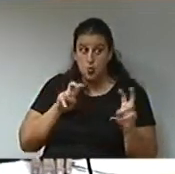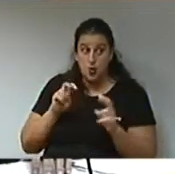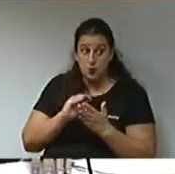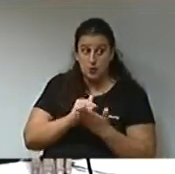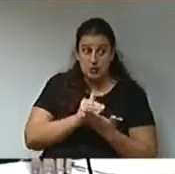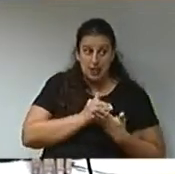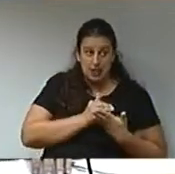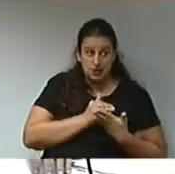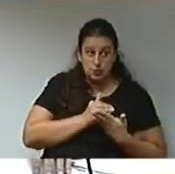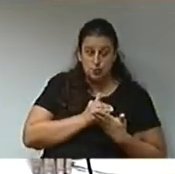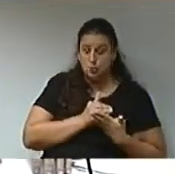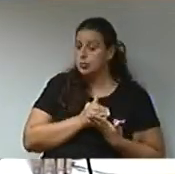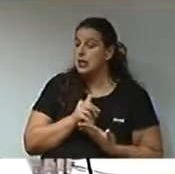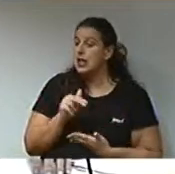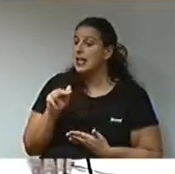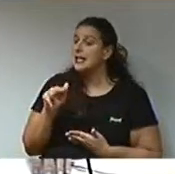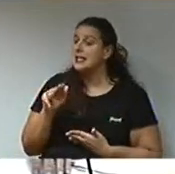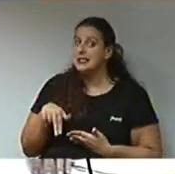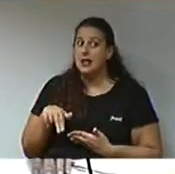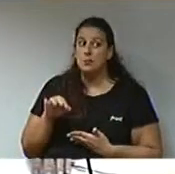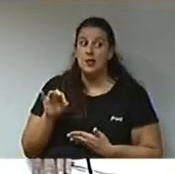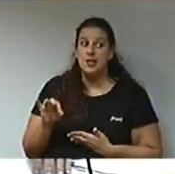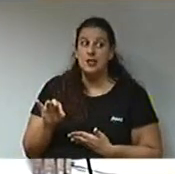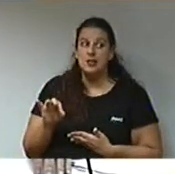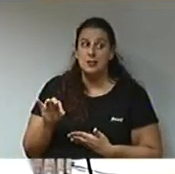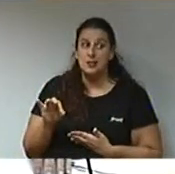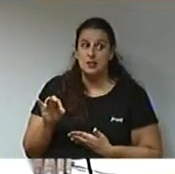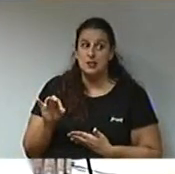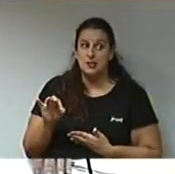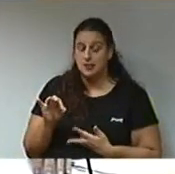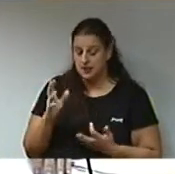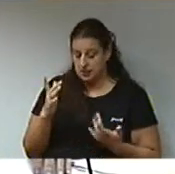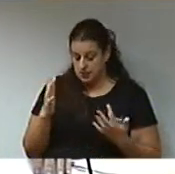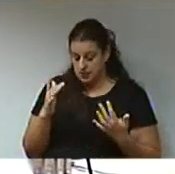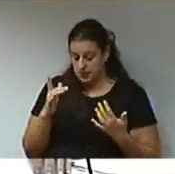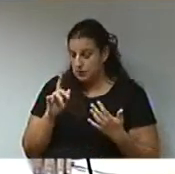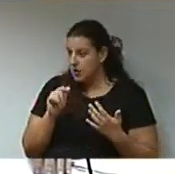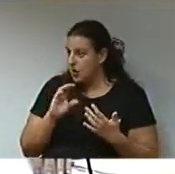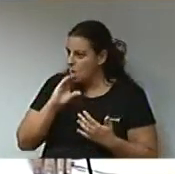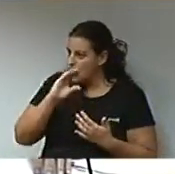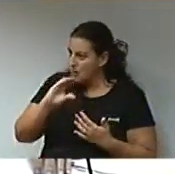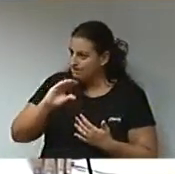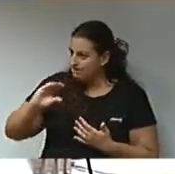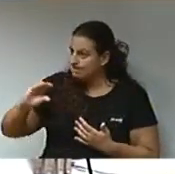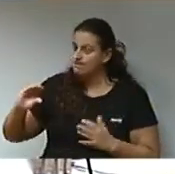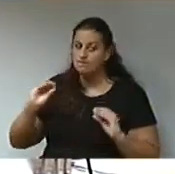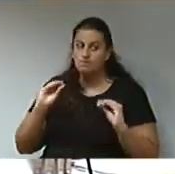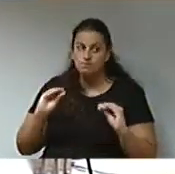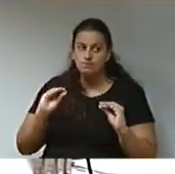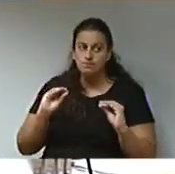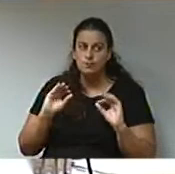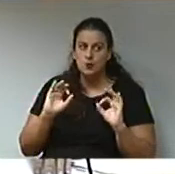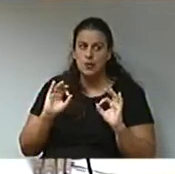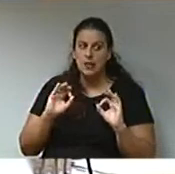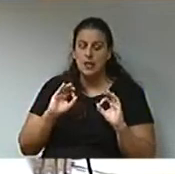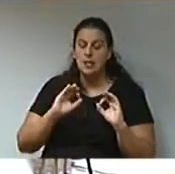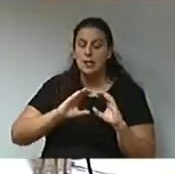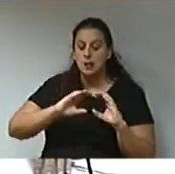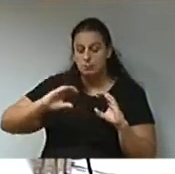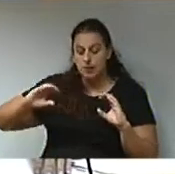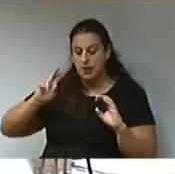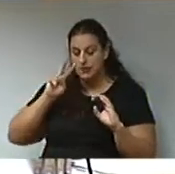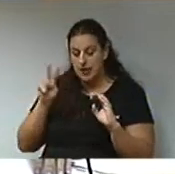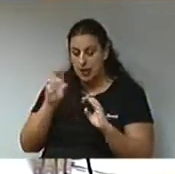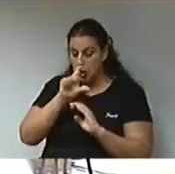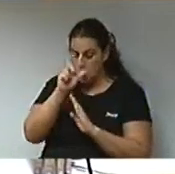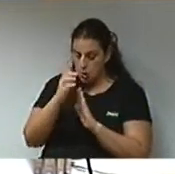y sobre todo a través de situar también la partida correspondiente, hemos situado la Comunidad Valenciana